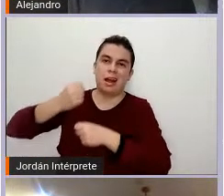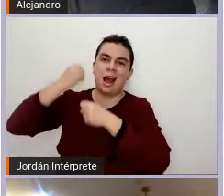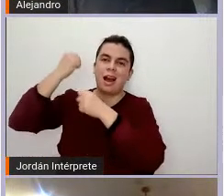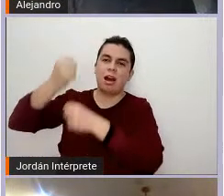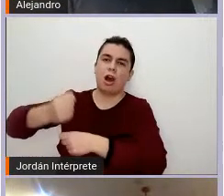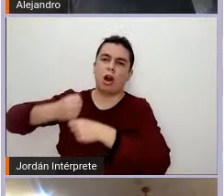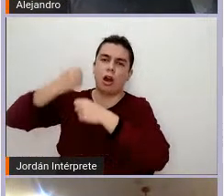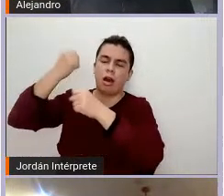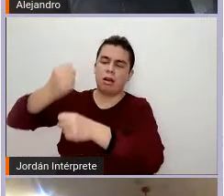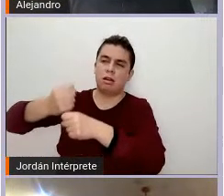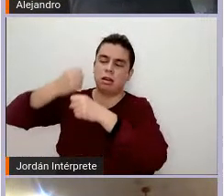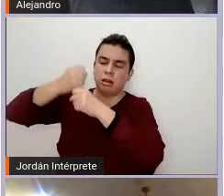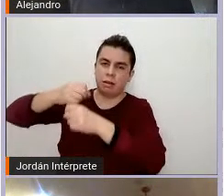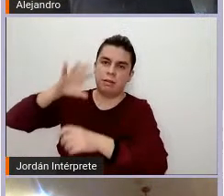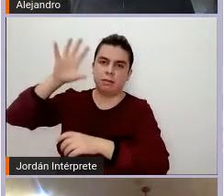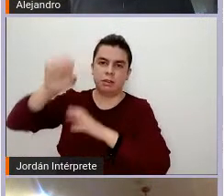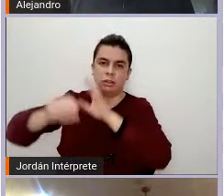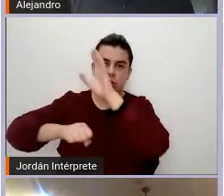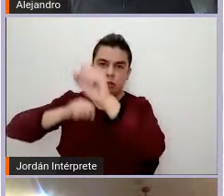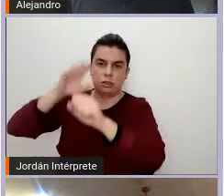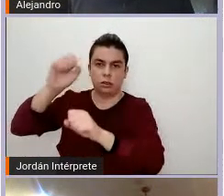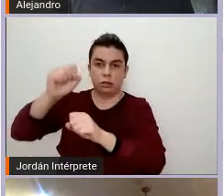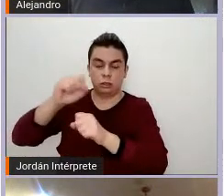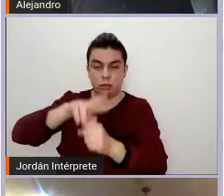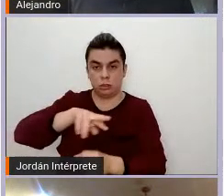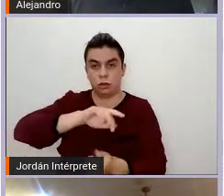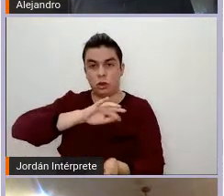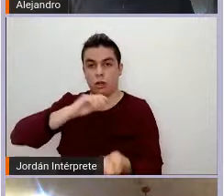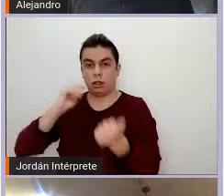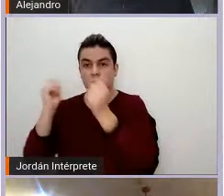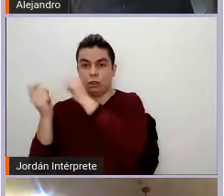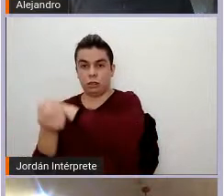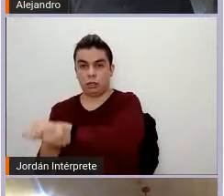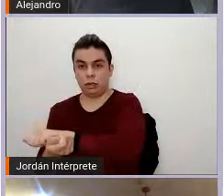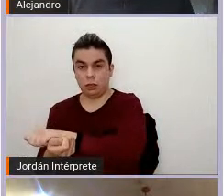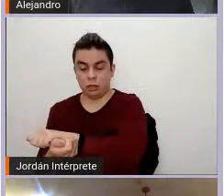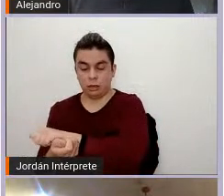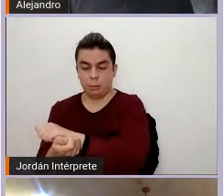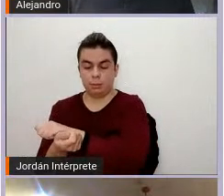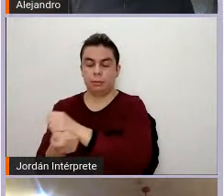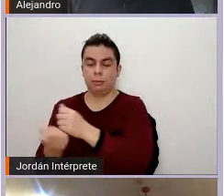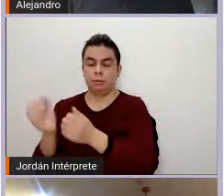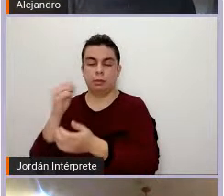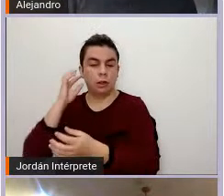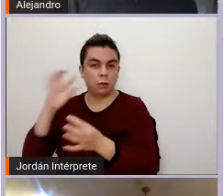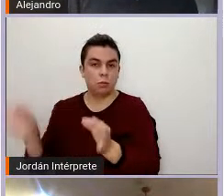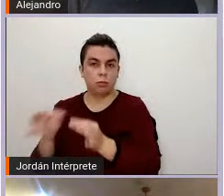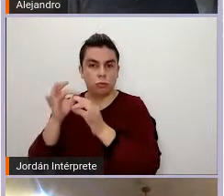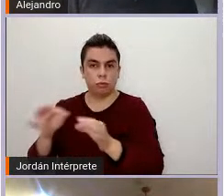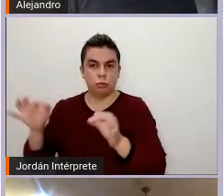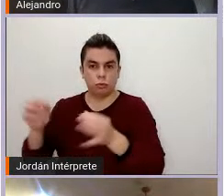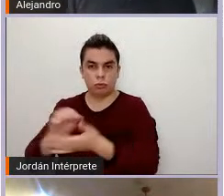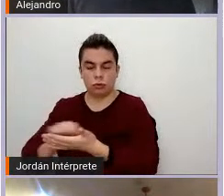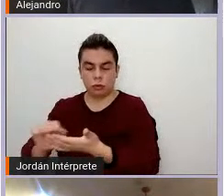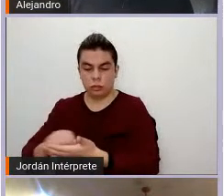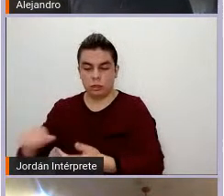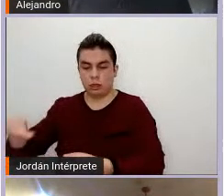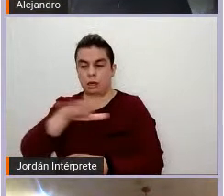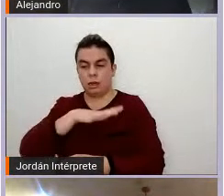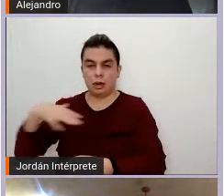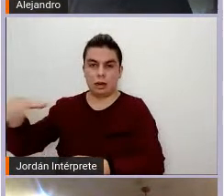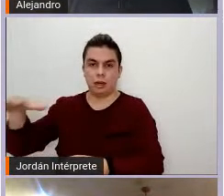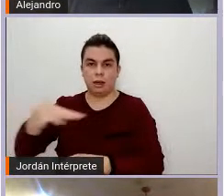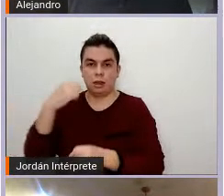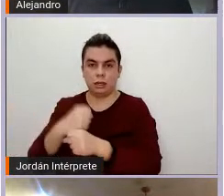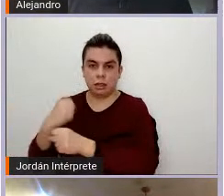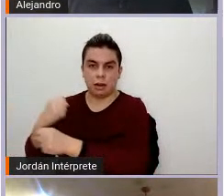La transcripción musical del pueblo ayuda a identificar a estas dos voces, las clases trabajadoras oprimidas por el